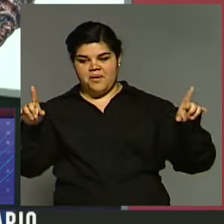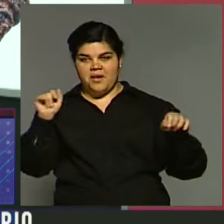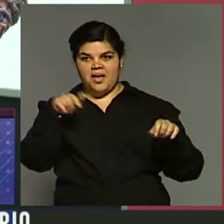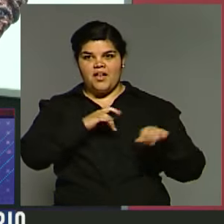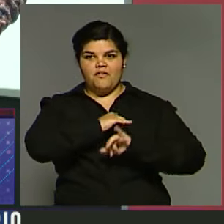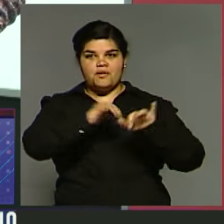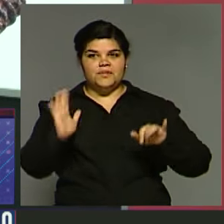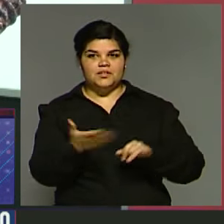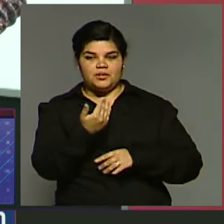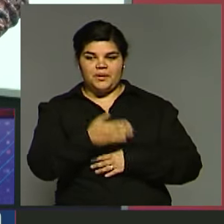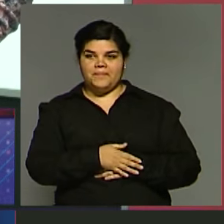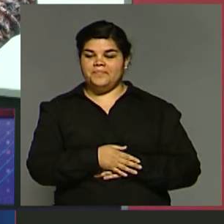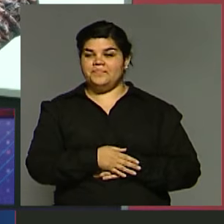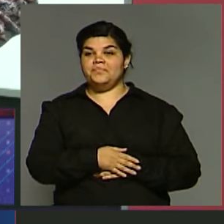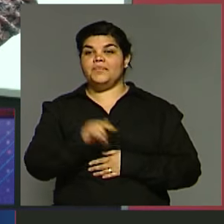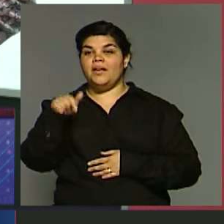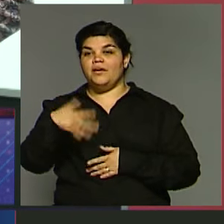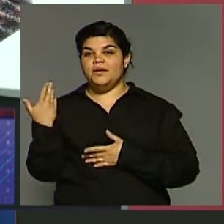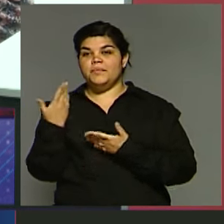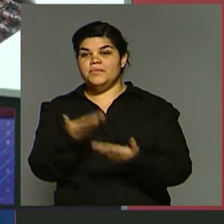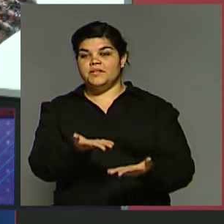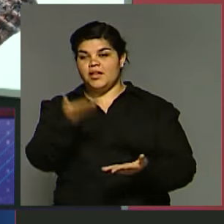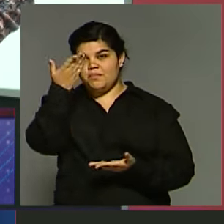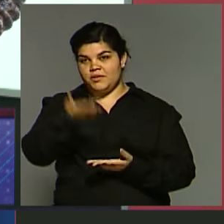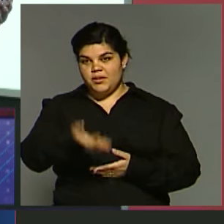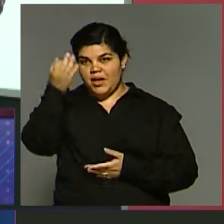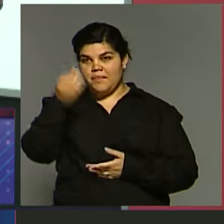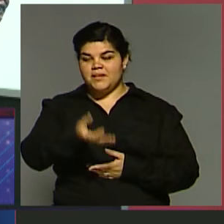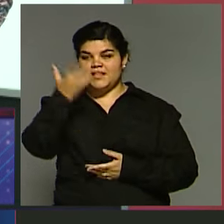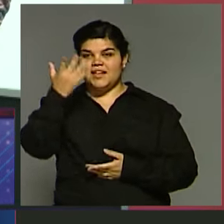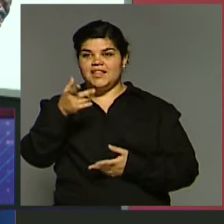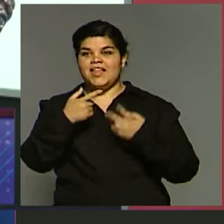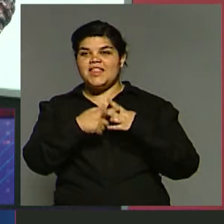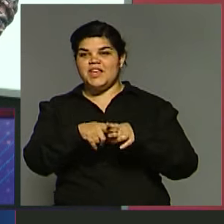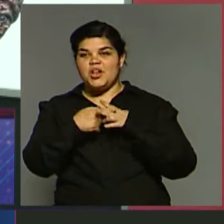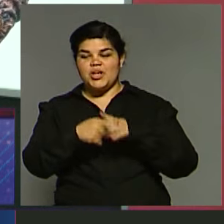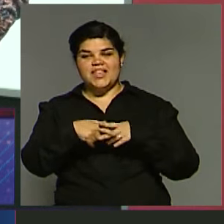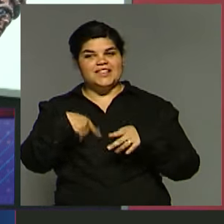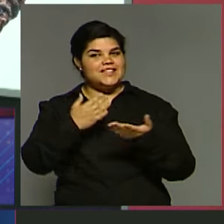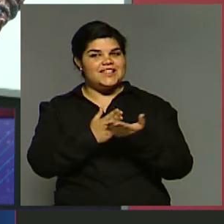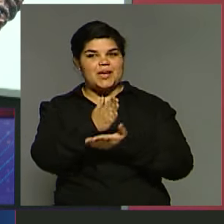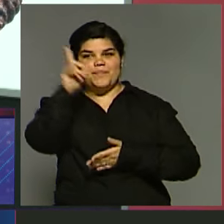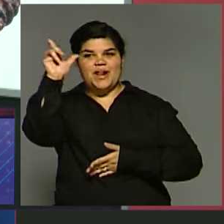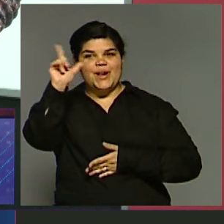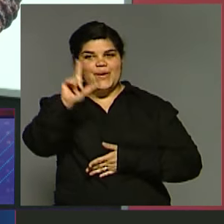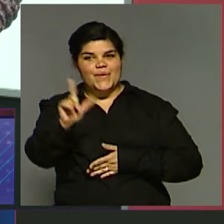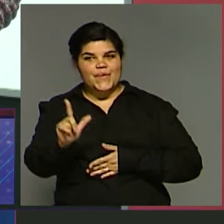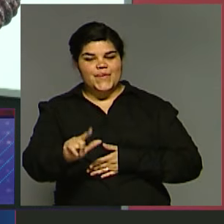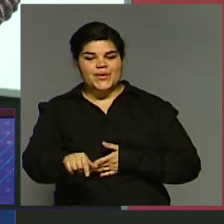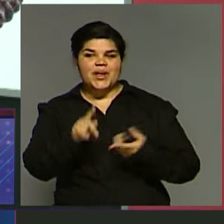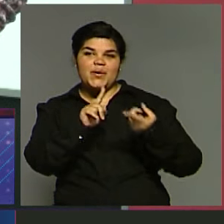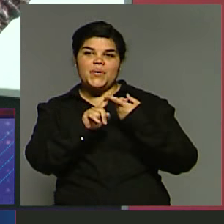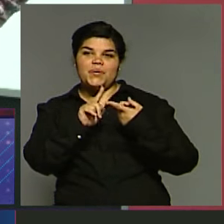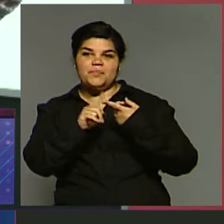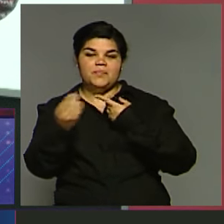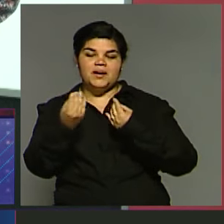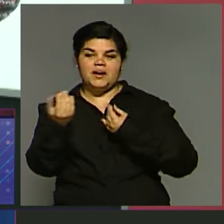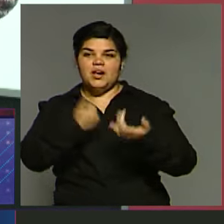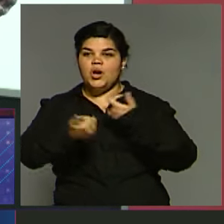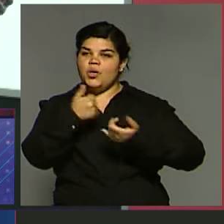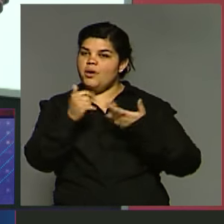.ar. Bueno, vamos a presentar a nuestro especialista en tecnología que cada lunes está con nosotros para contarnos alguna que otra